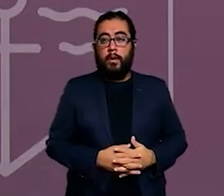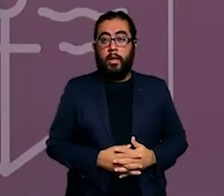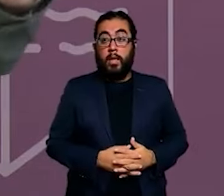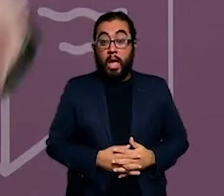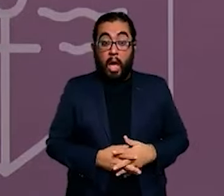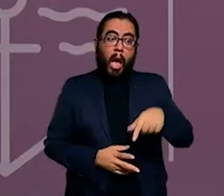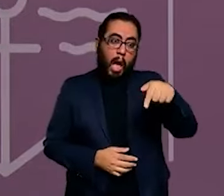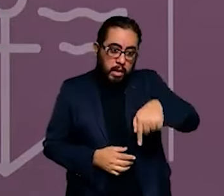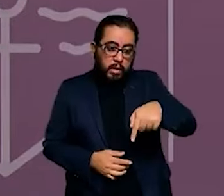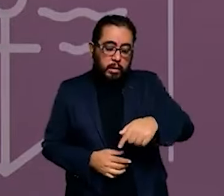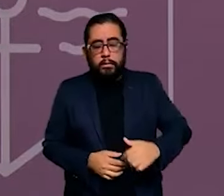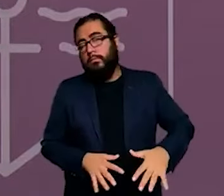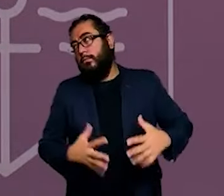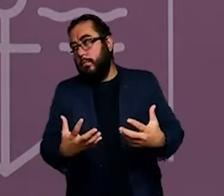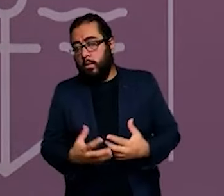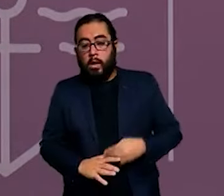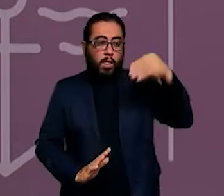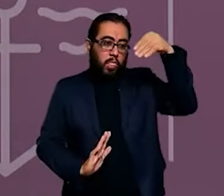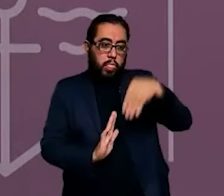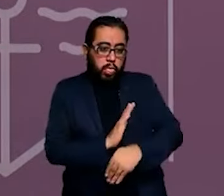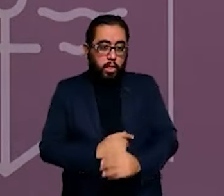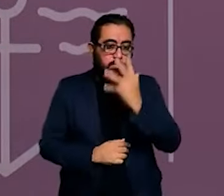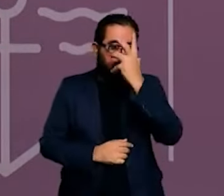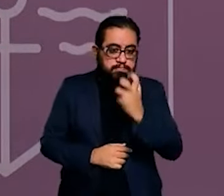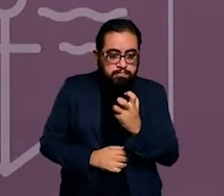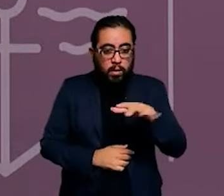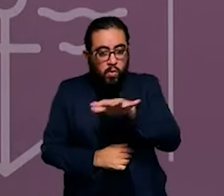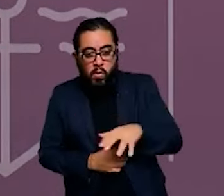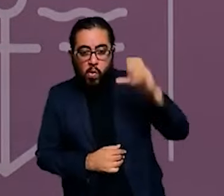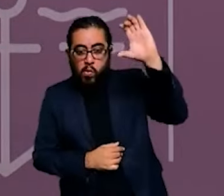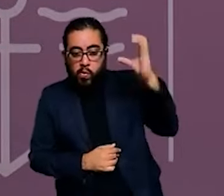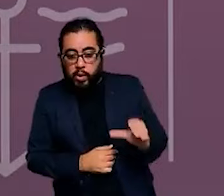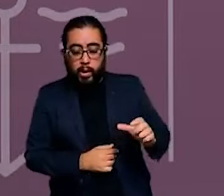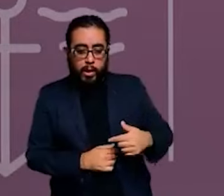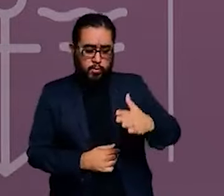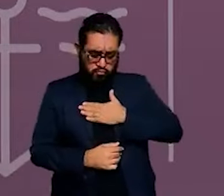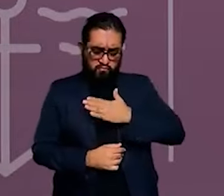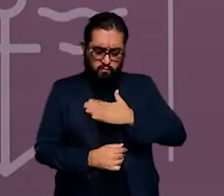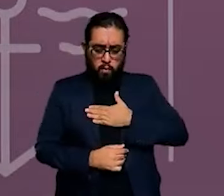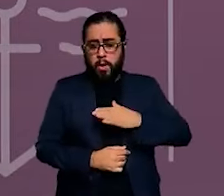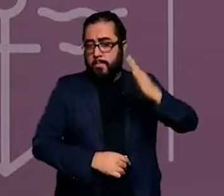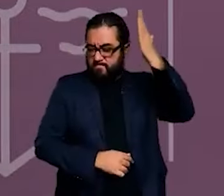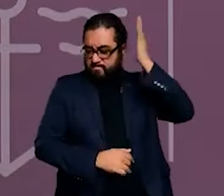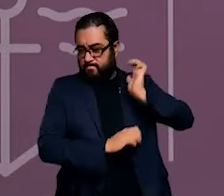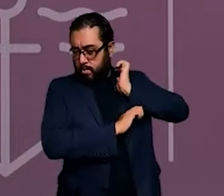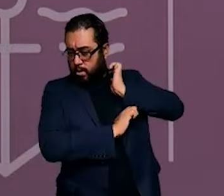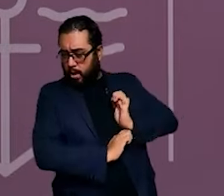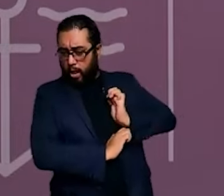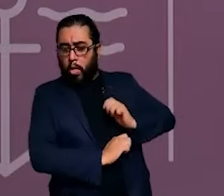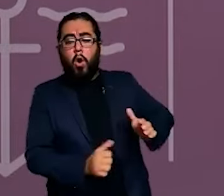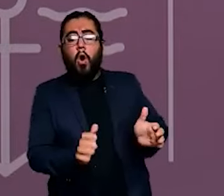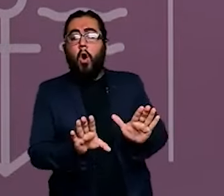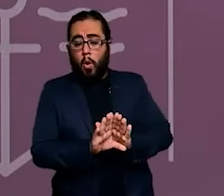en lamentables circunstancias a la ciudadanía. Nuestra obligación como gobierno, mi obligación como